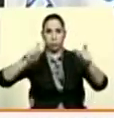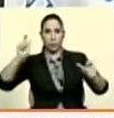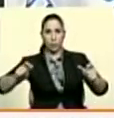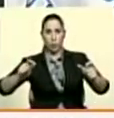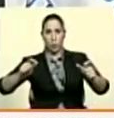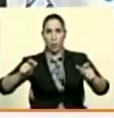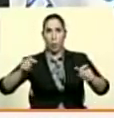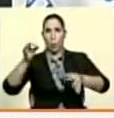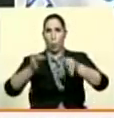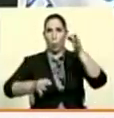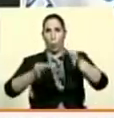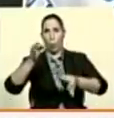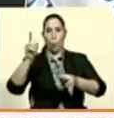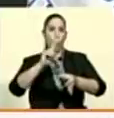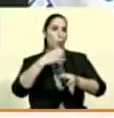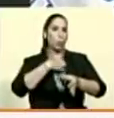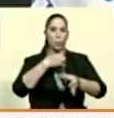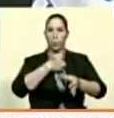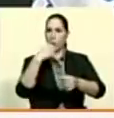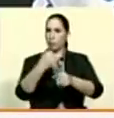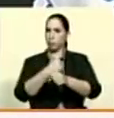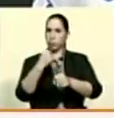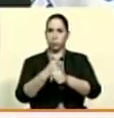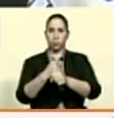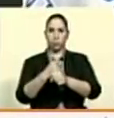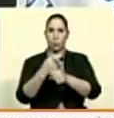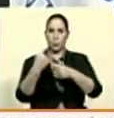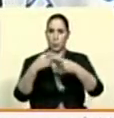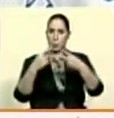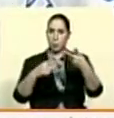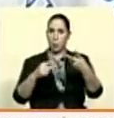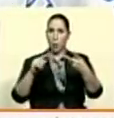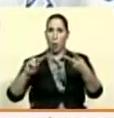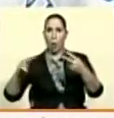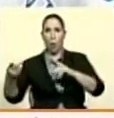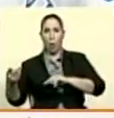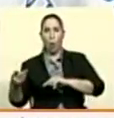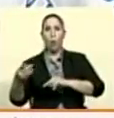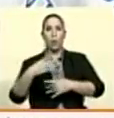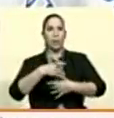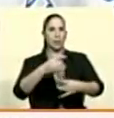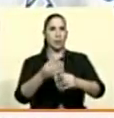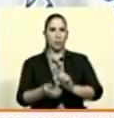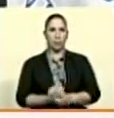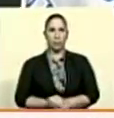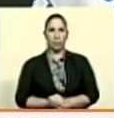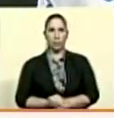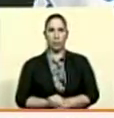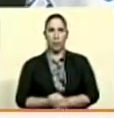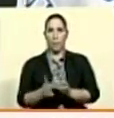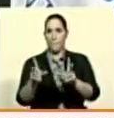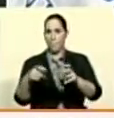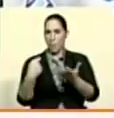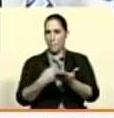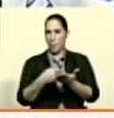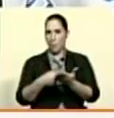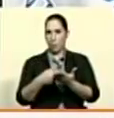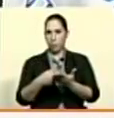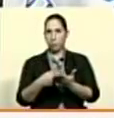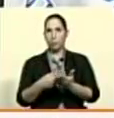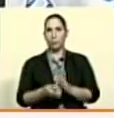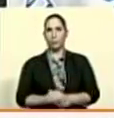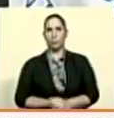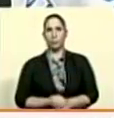jurídicas, ni podrán gestionar causas particulares de interés lucrativo.